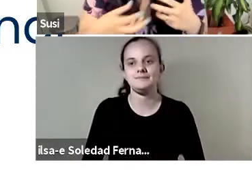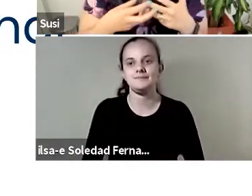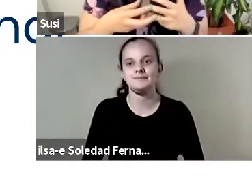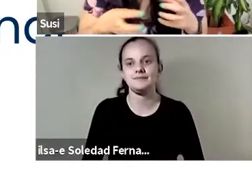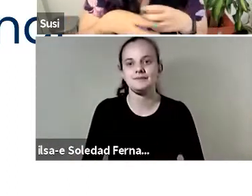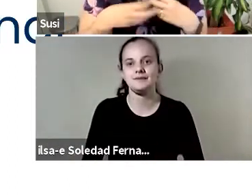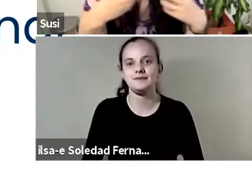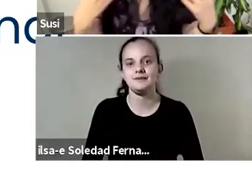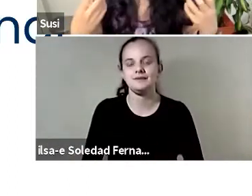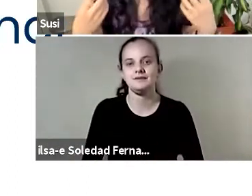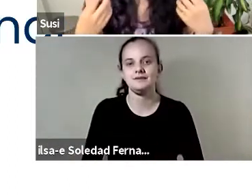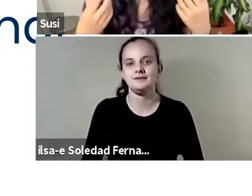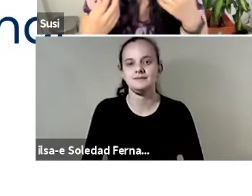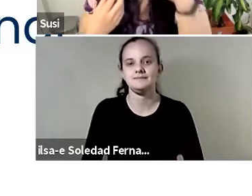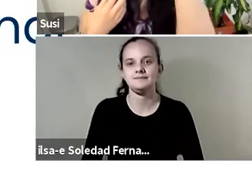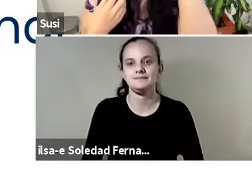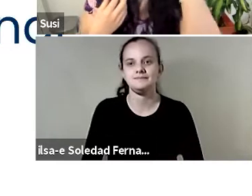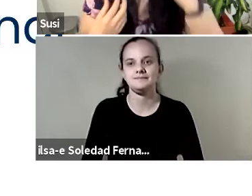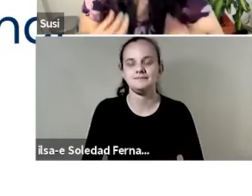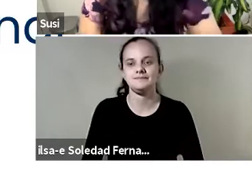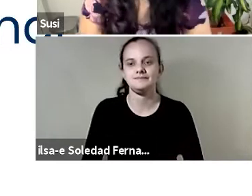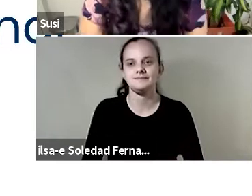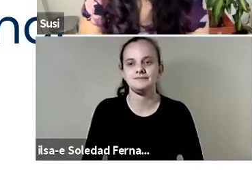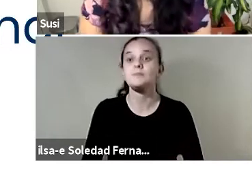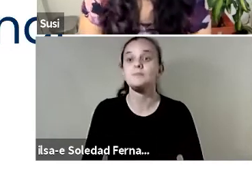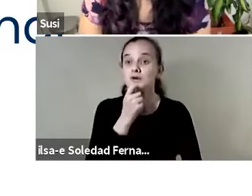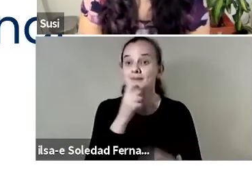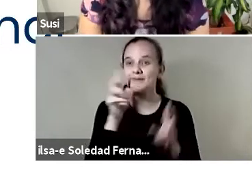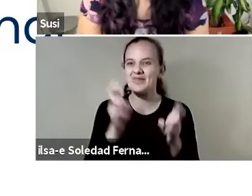y por ende desaparece el impedimento.